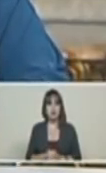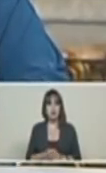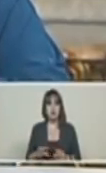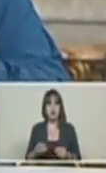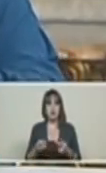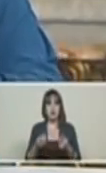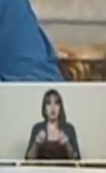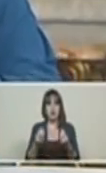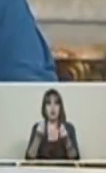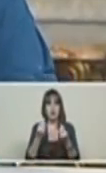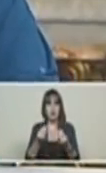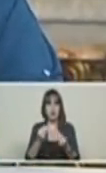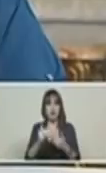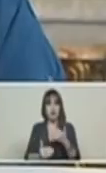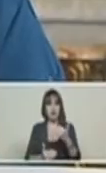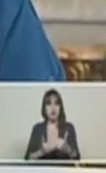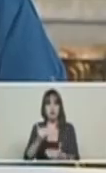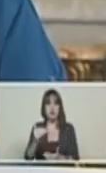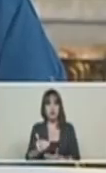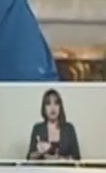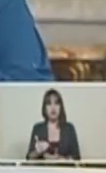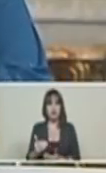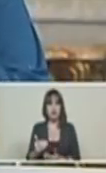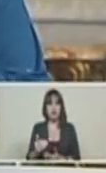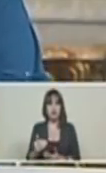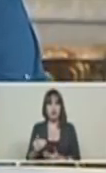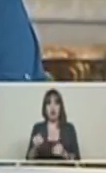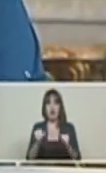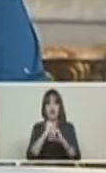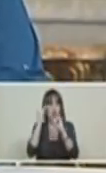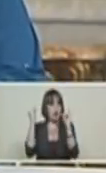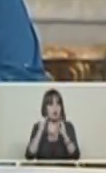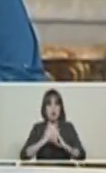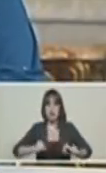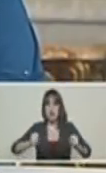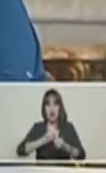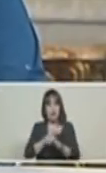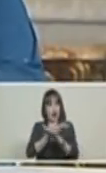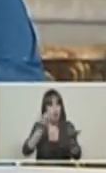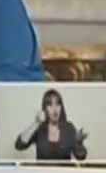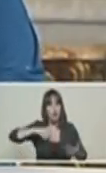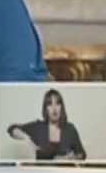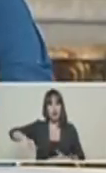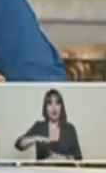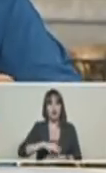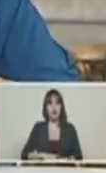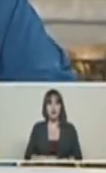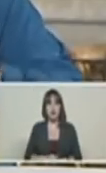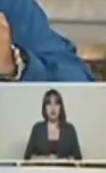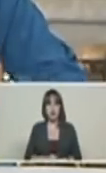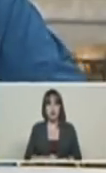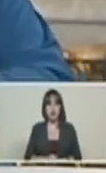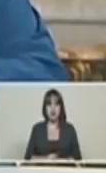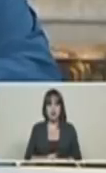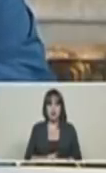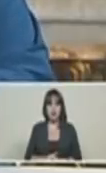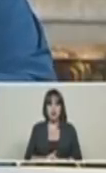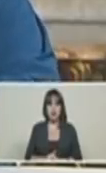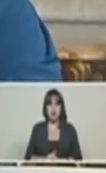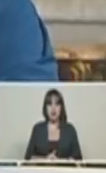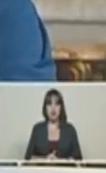crecimiento estable, sostenible, felicidad y normalidad económica a nuestro